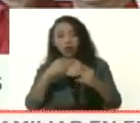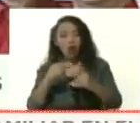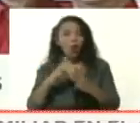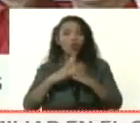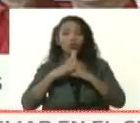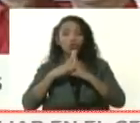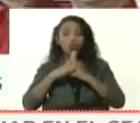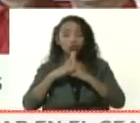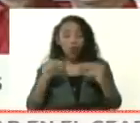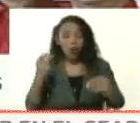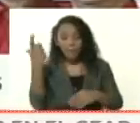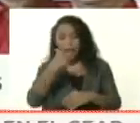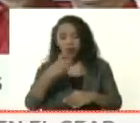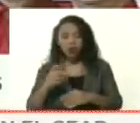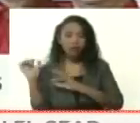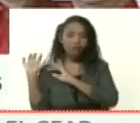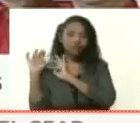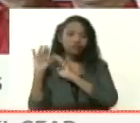todos lados nosotros,